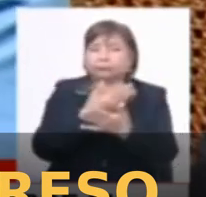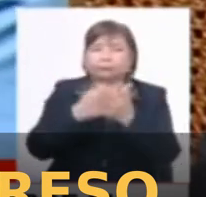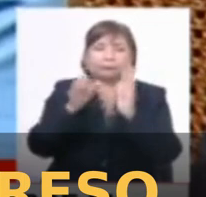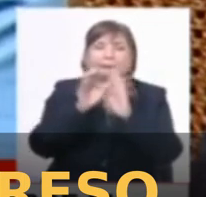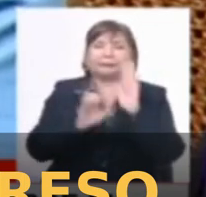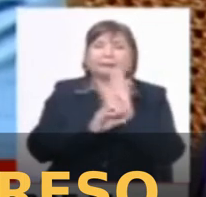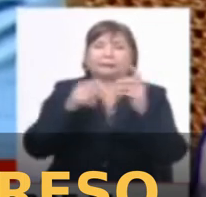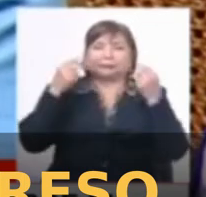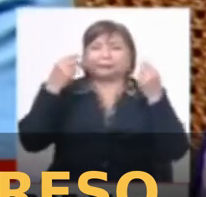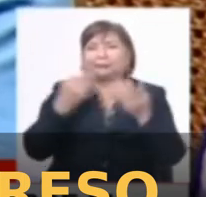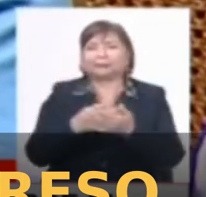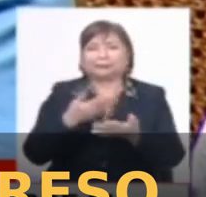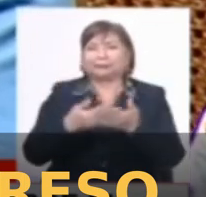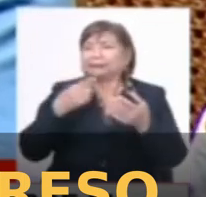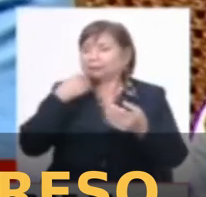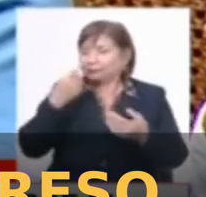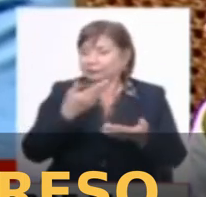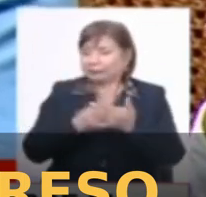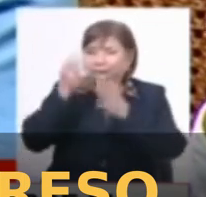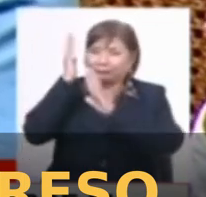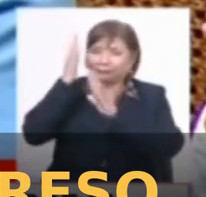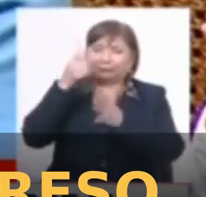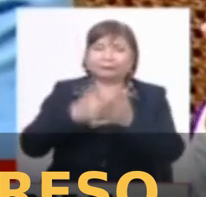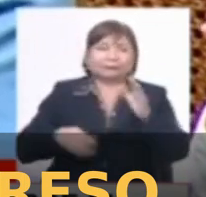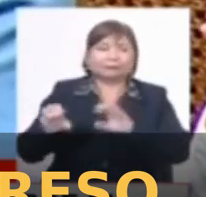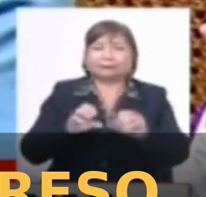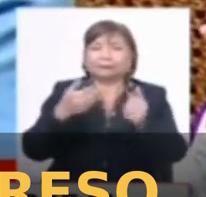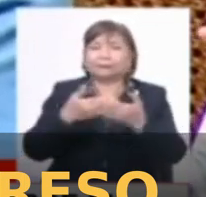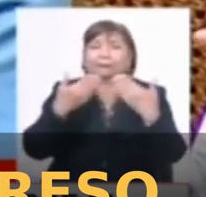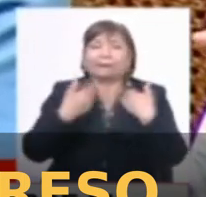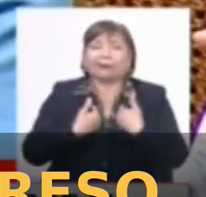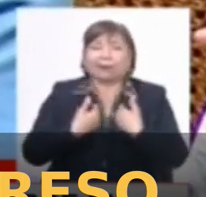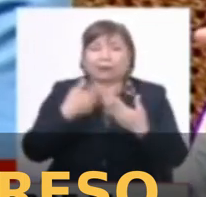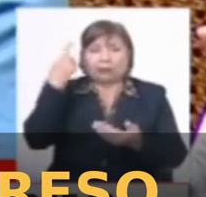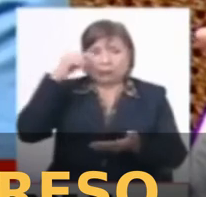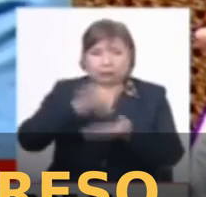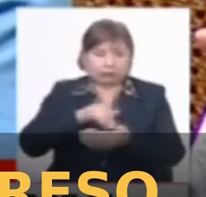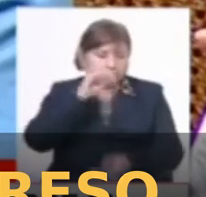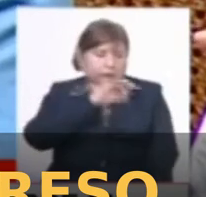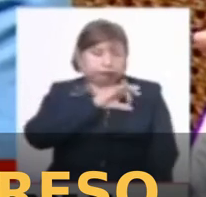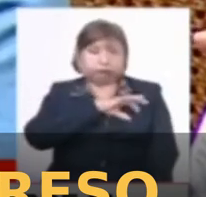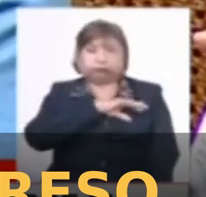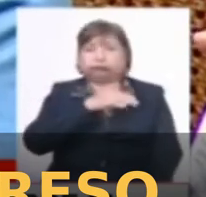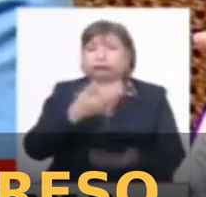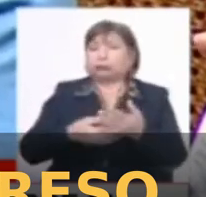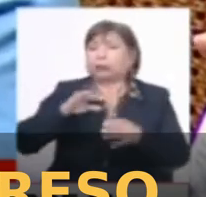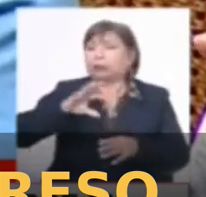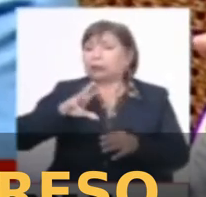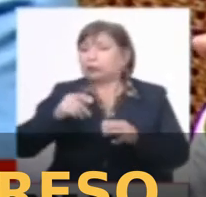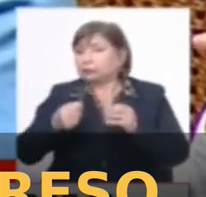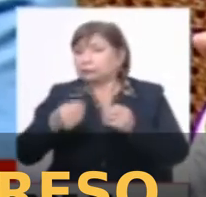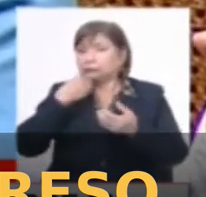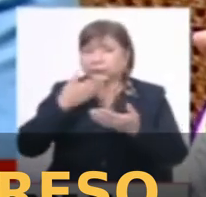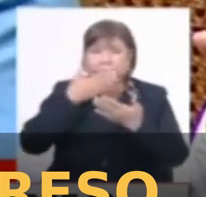no, primero que dé cuenta de todos estos actos que él ha tenido para favorecer, de actos de corrupción que ha